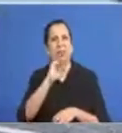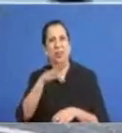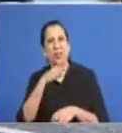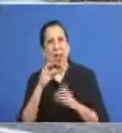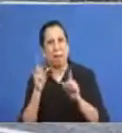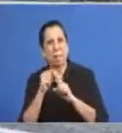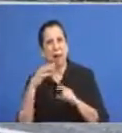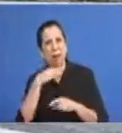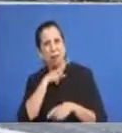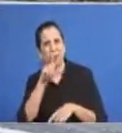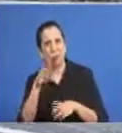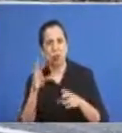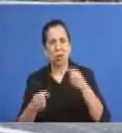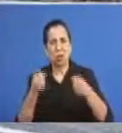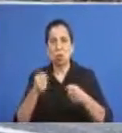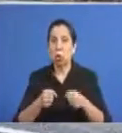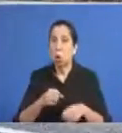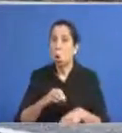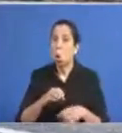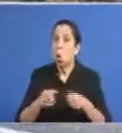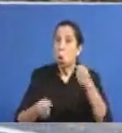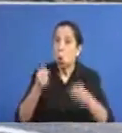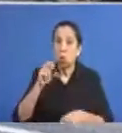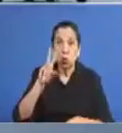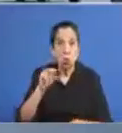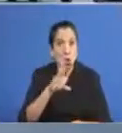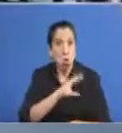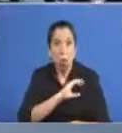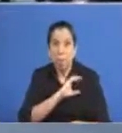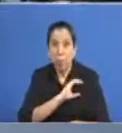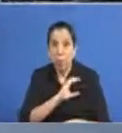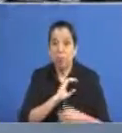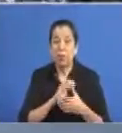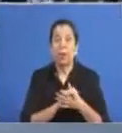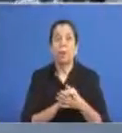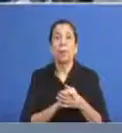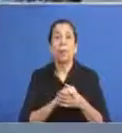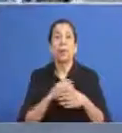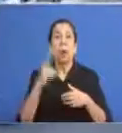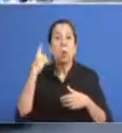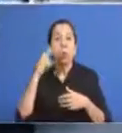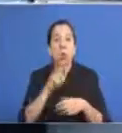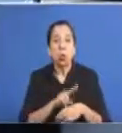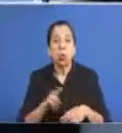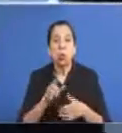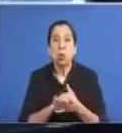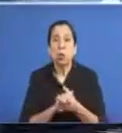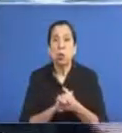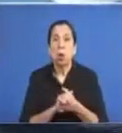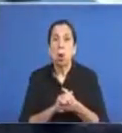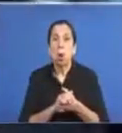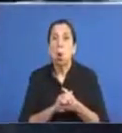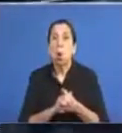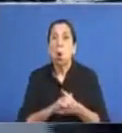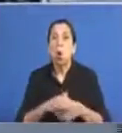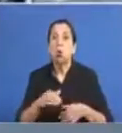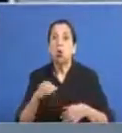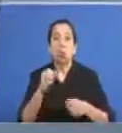El conductor no es un policía, el conductor no se puede poner a pelear con los usuarios. Los usuarios son los primeros que tienen